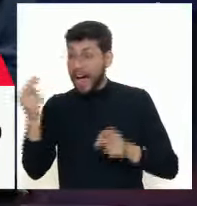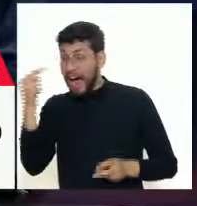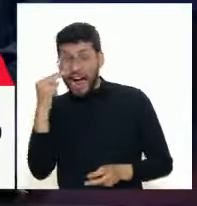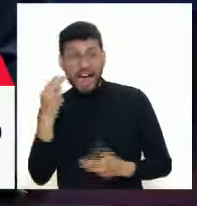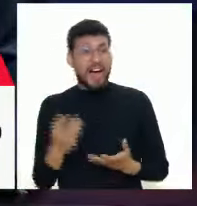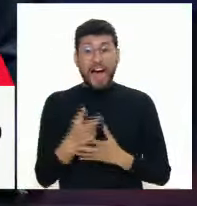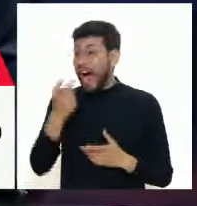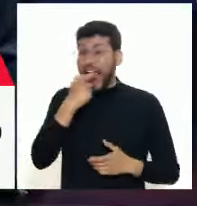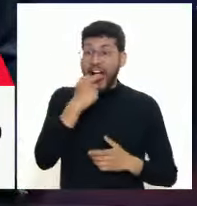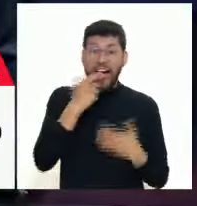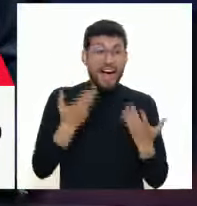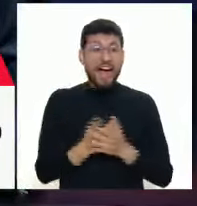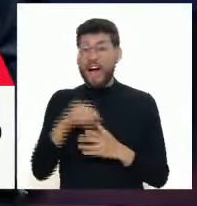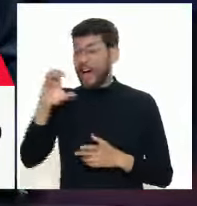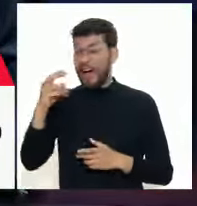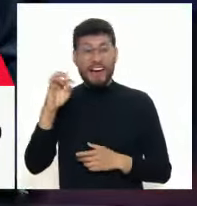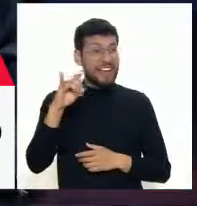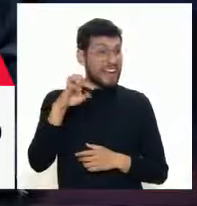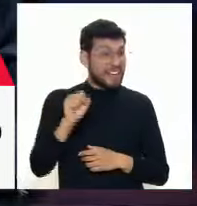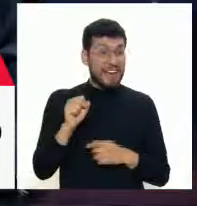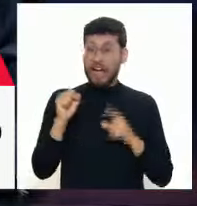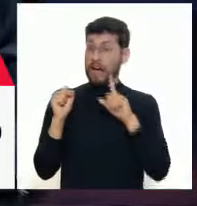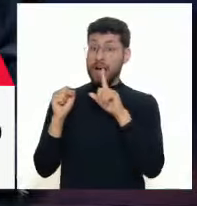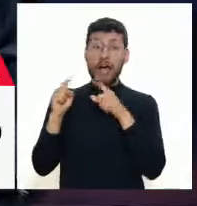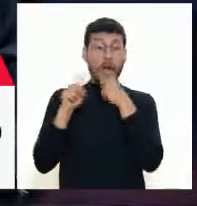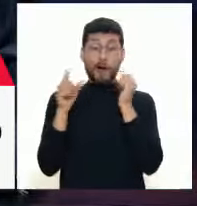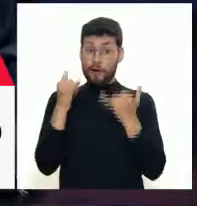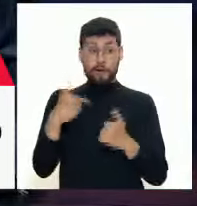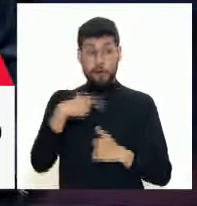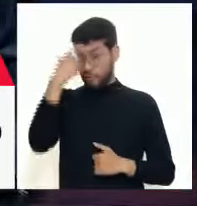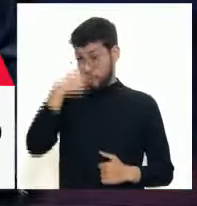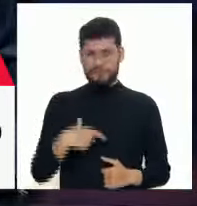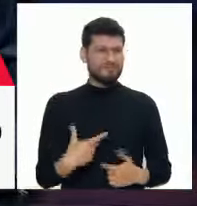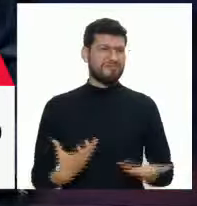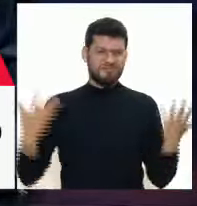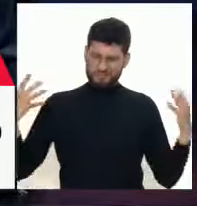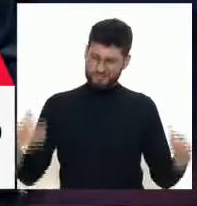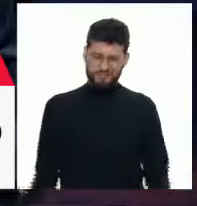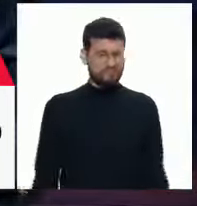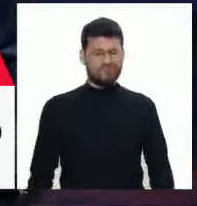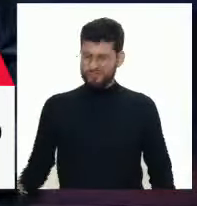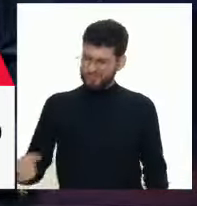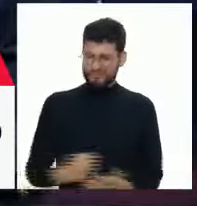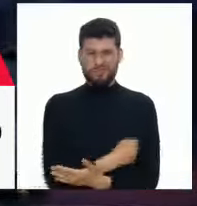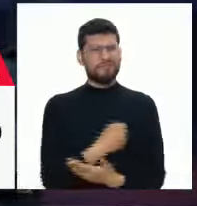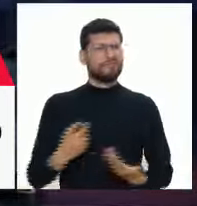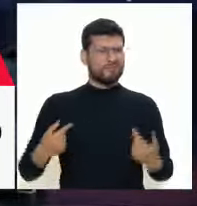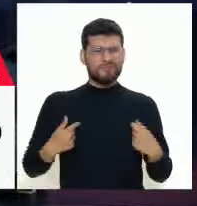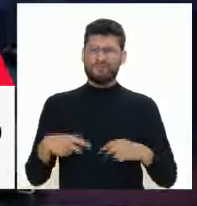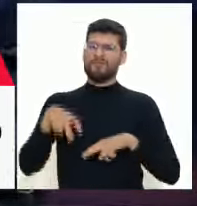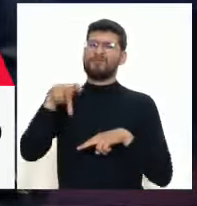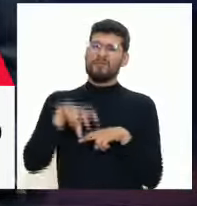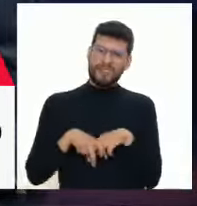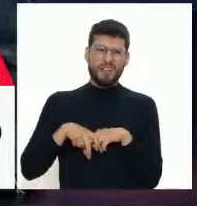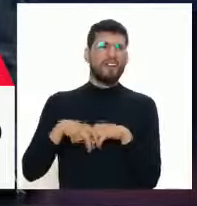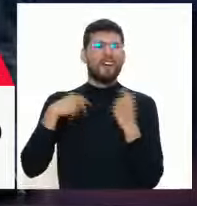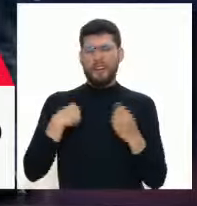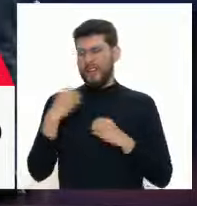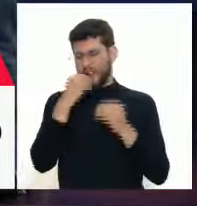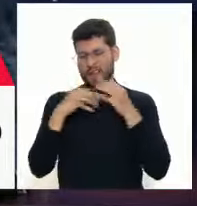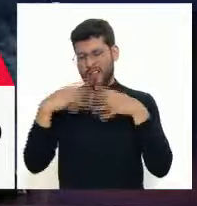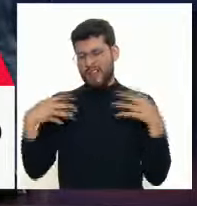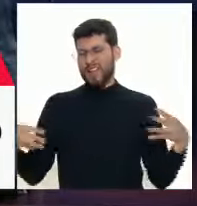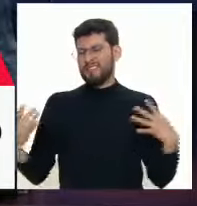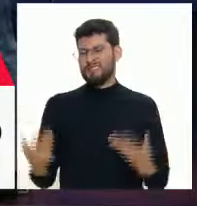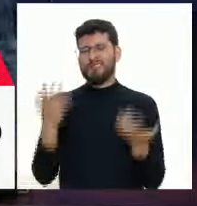vea galletas de choco chips. Pero ahora que soy humano, tengo que conformarme con sentarme a la mesa y comer mi